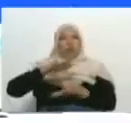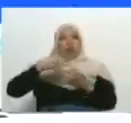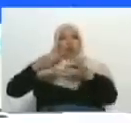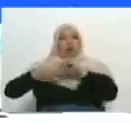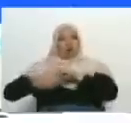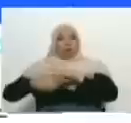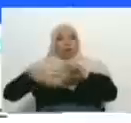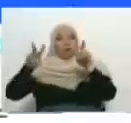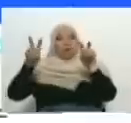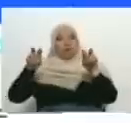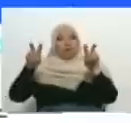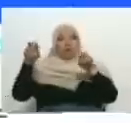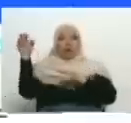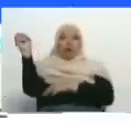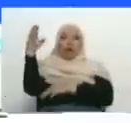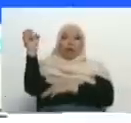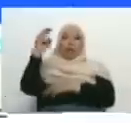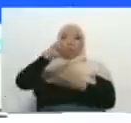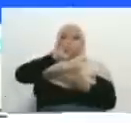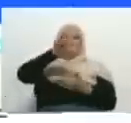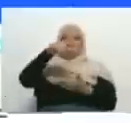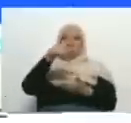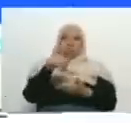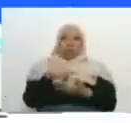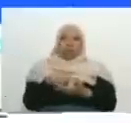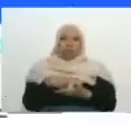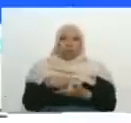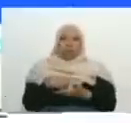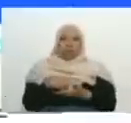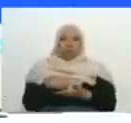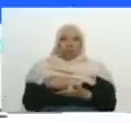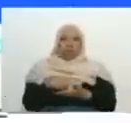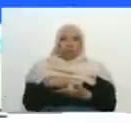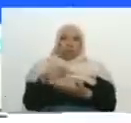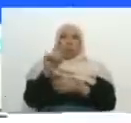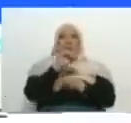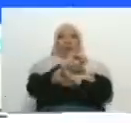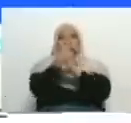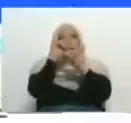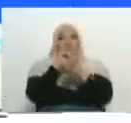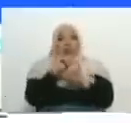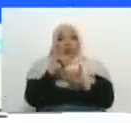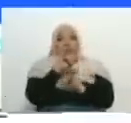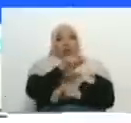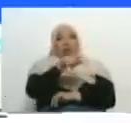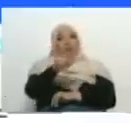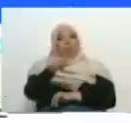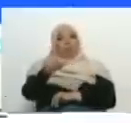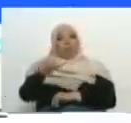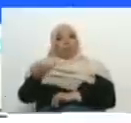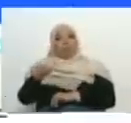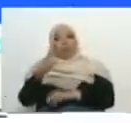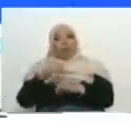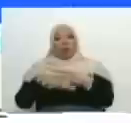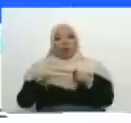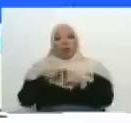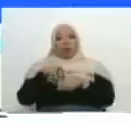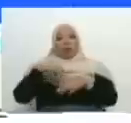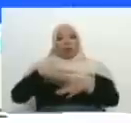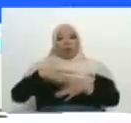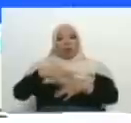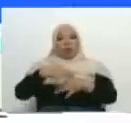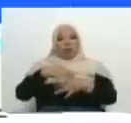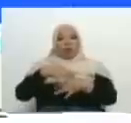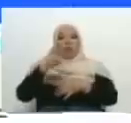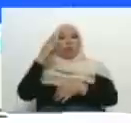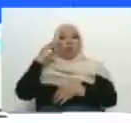una nueva asamblea nacional. Afortunadamente, felizmente, cónsona con los intereses de la República Bolivariana